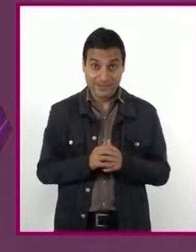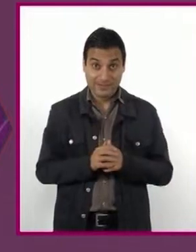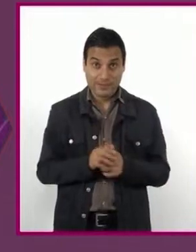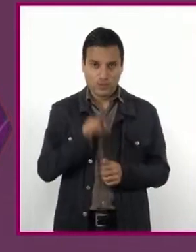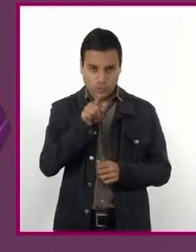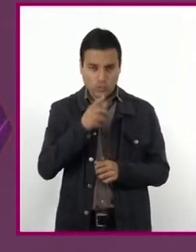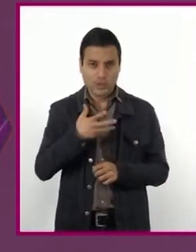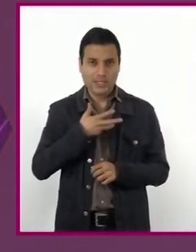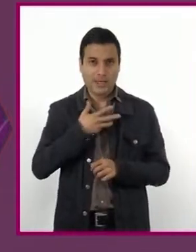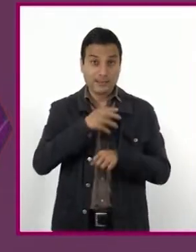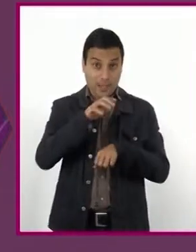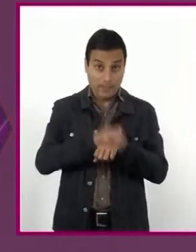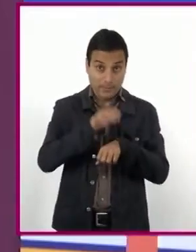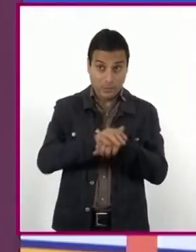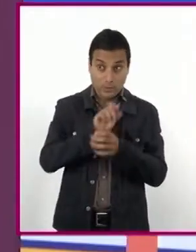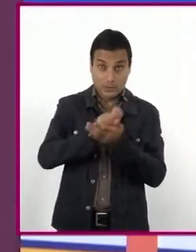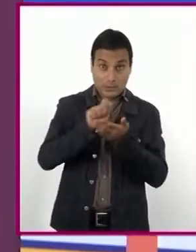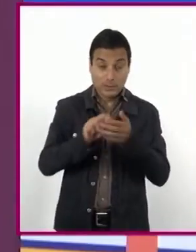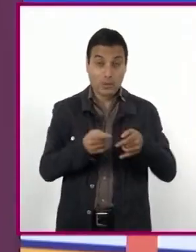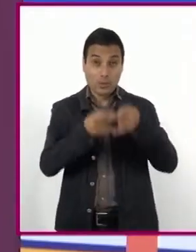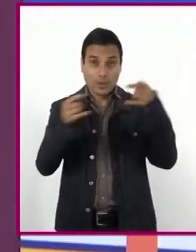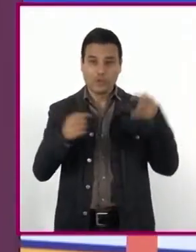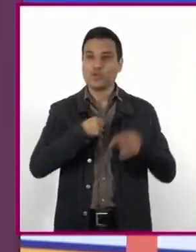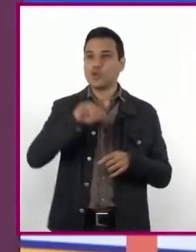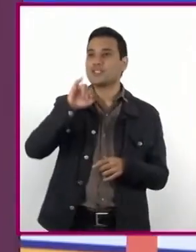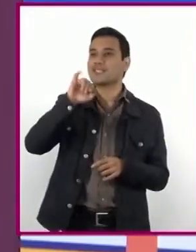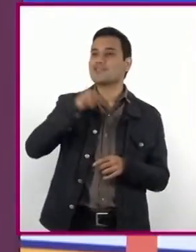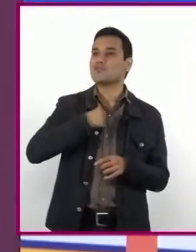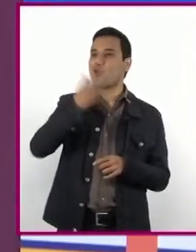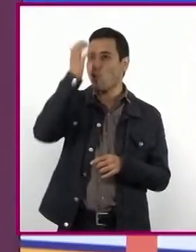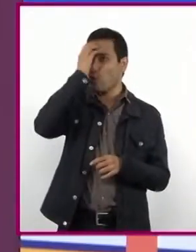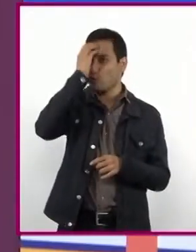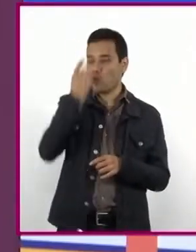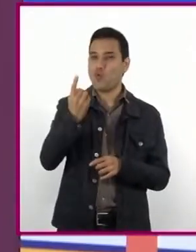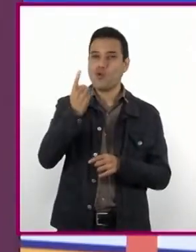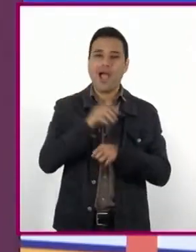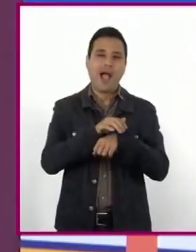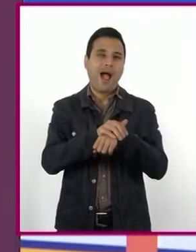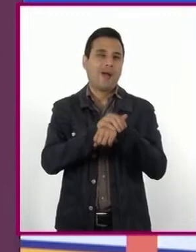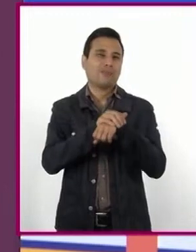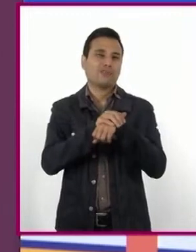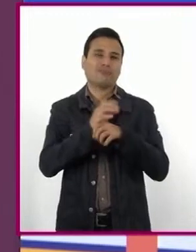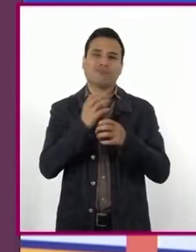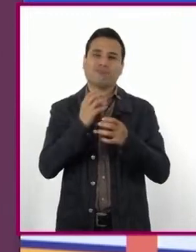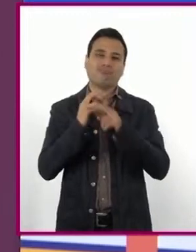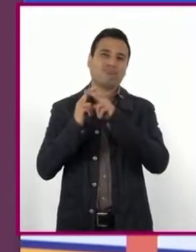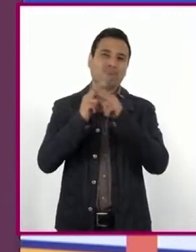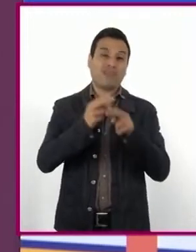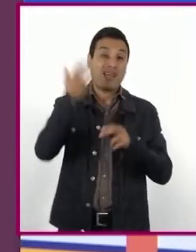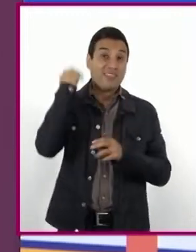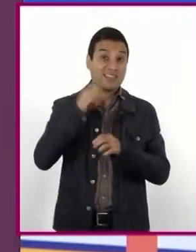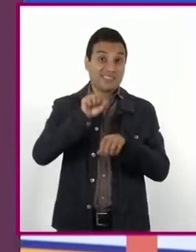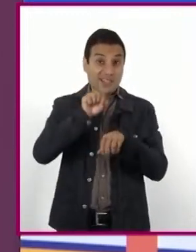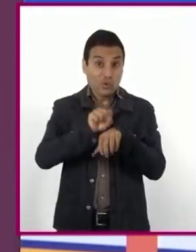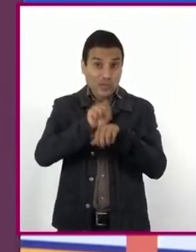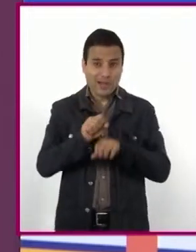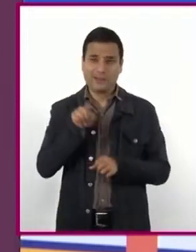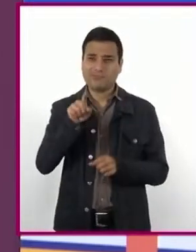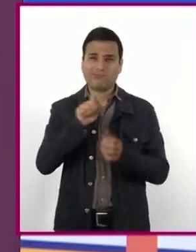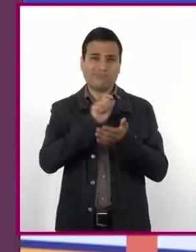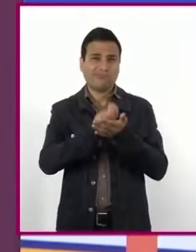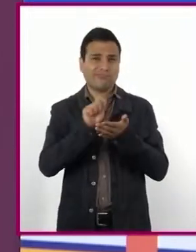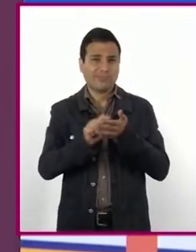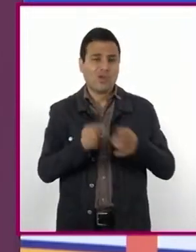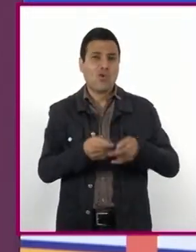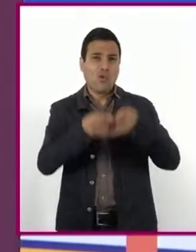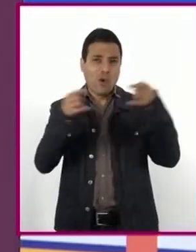o amigo que lo haga? Yo sí conozco a alguien. Es un viejo amigo que cuando íbamos en la secundaria escribía